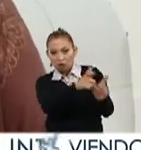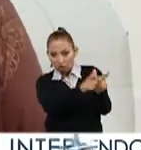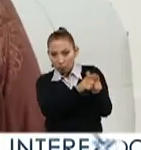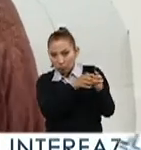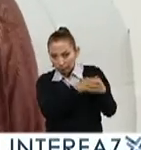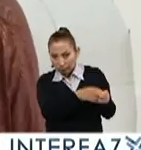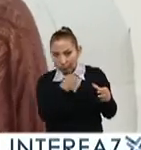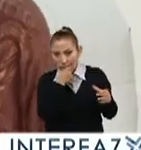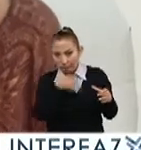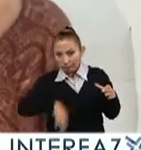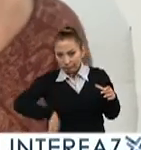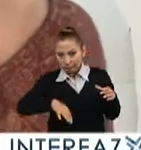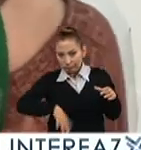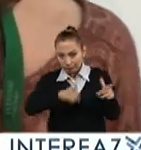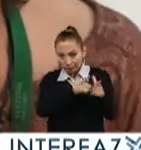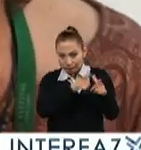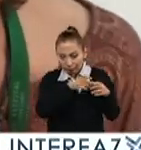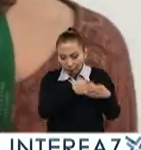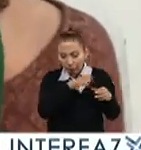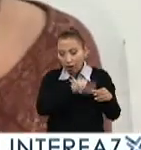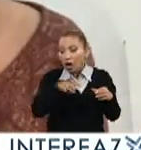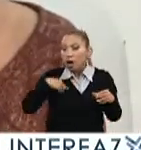grupo que te digo, el colectivo,